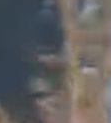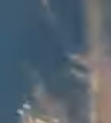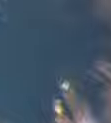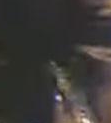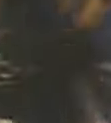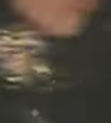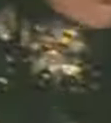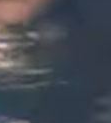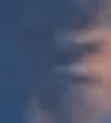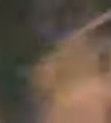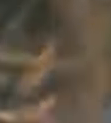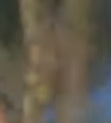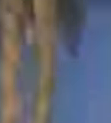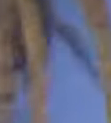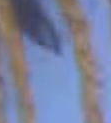Let me tell you